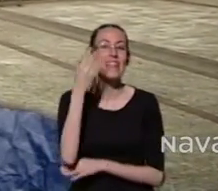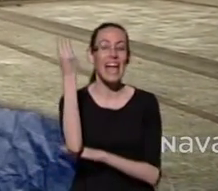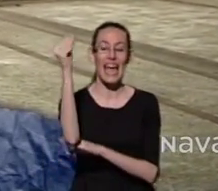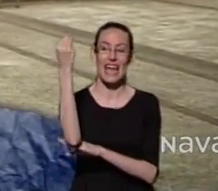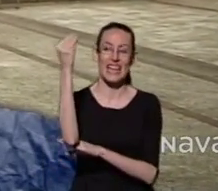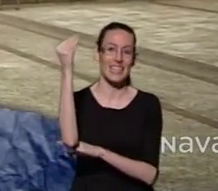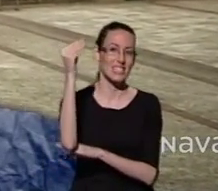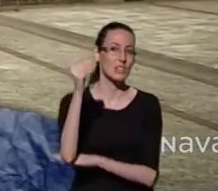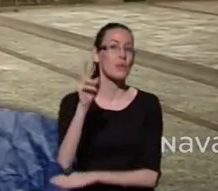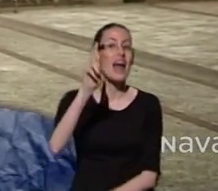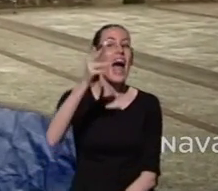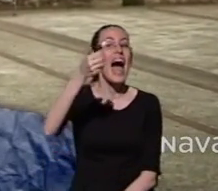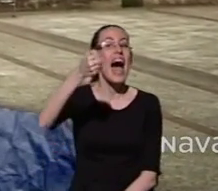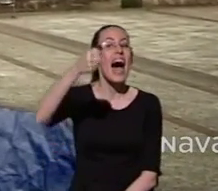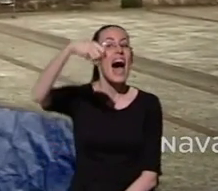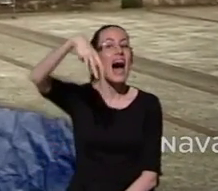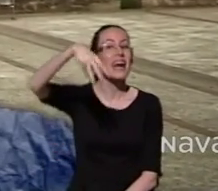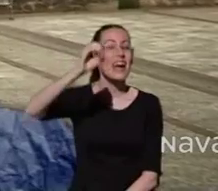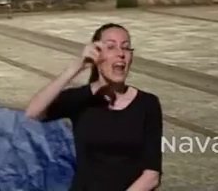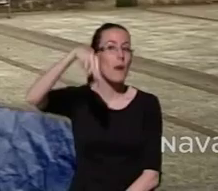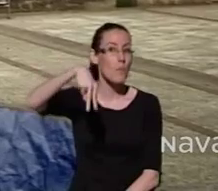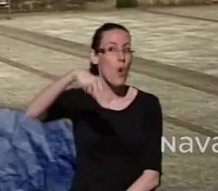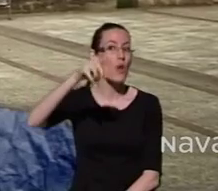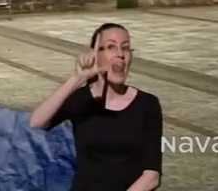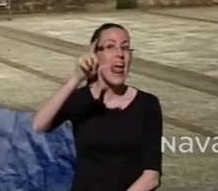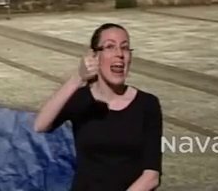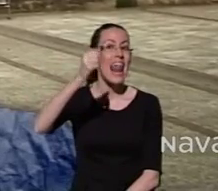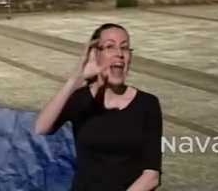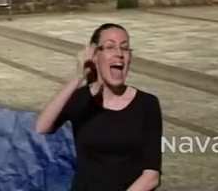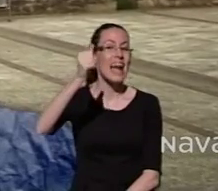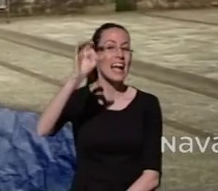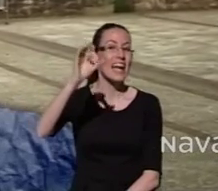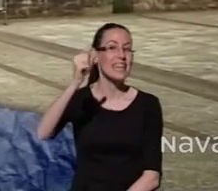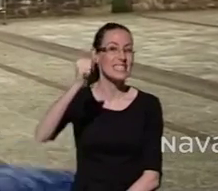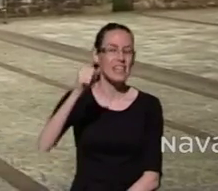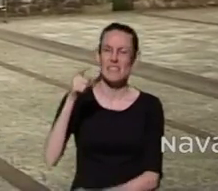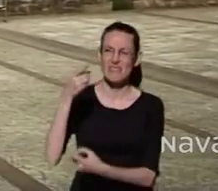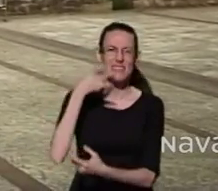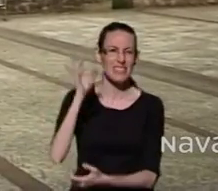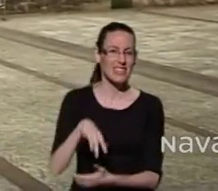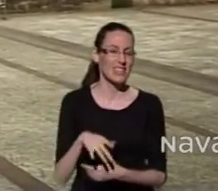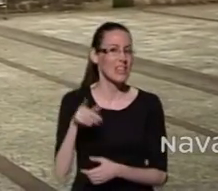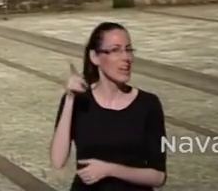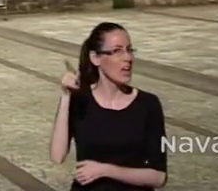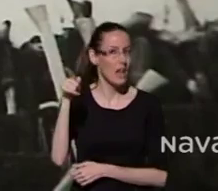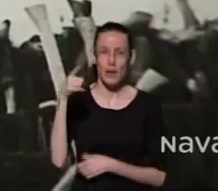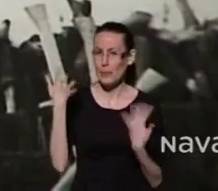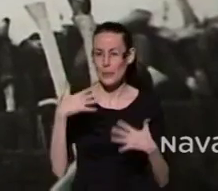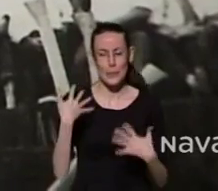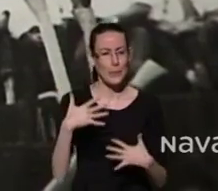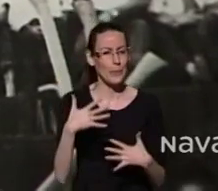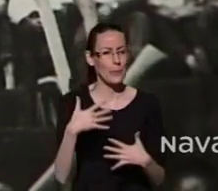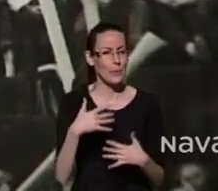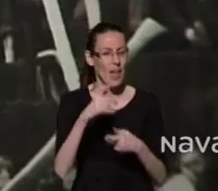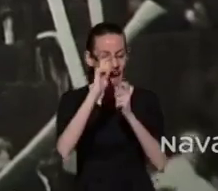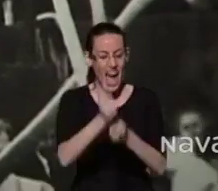de Ramón Latasa, al que le has dedicado este ejemplar. ¿Quién fue Ramón Latasa? Fue un fenómeno dentro